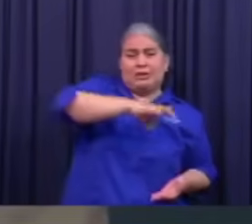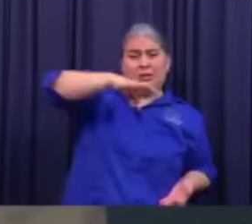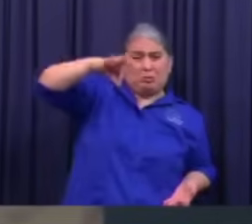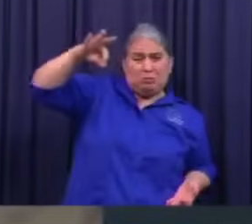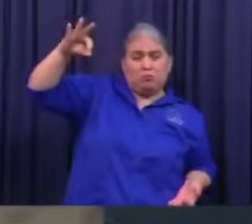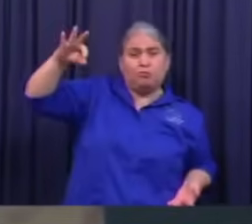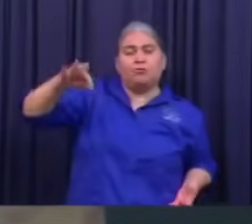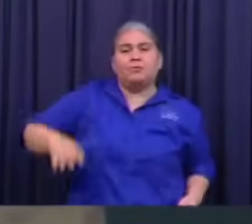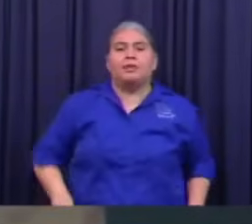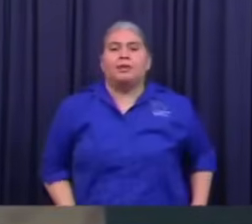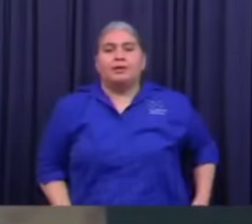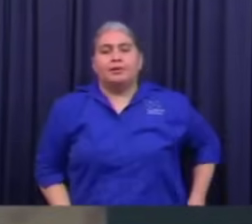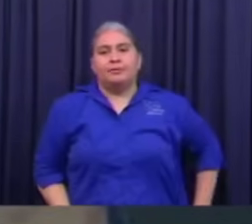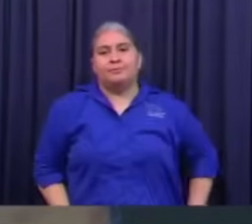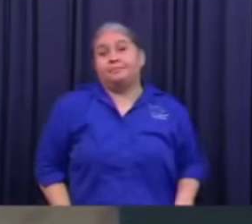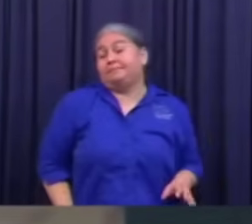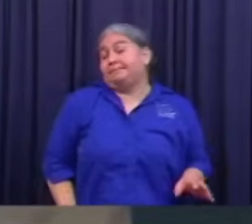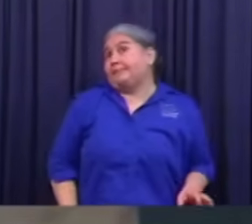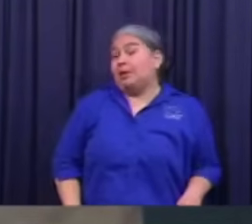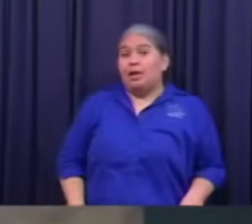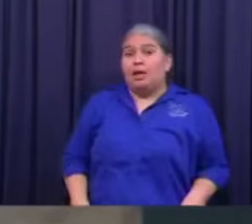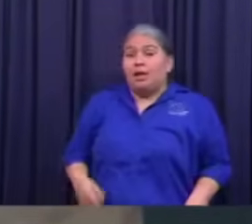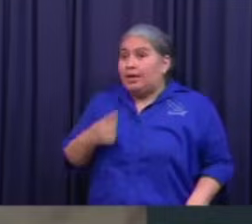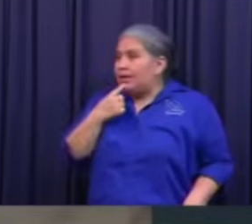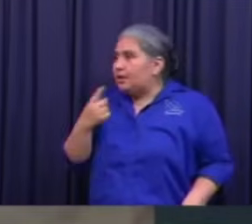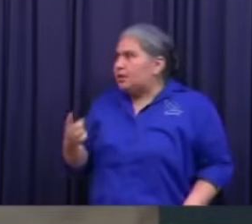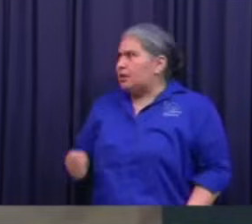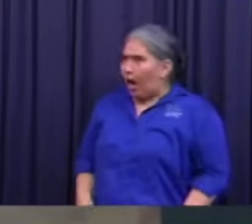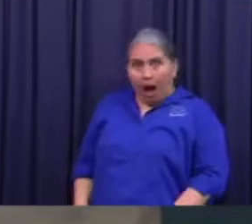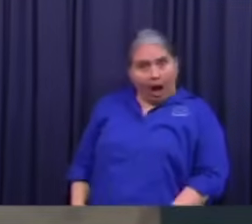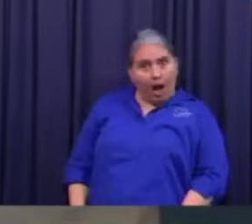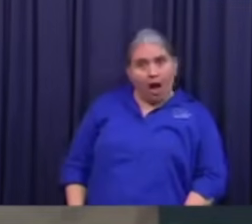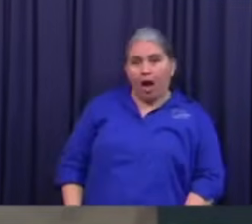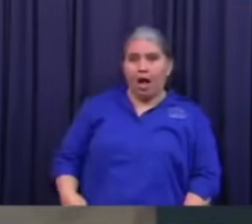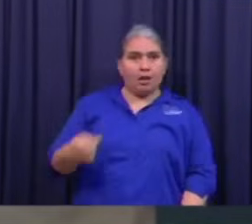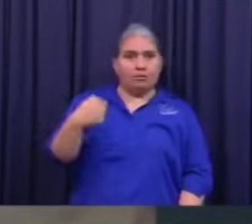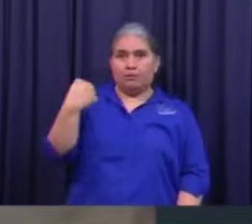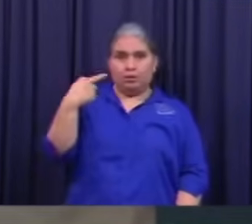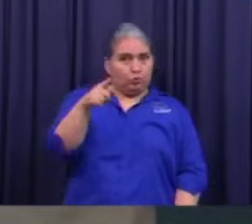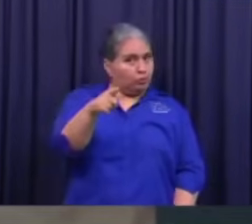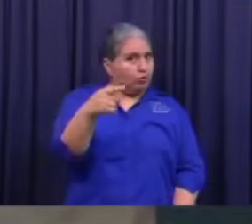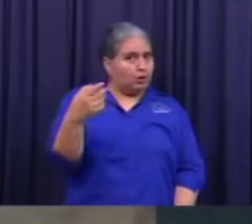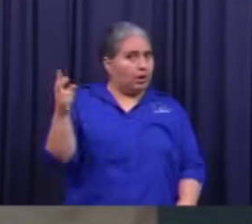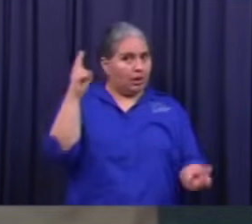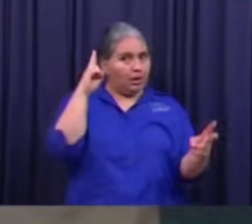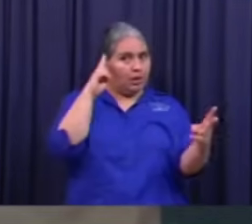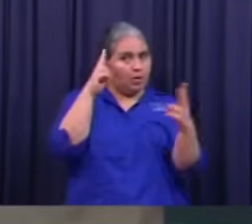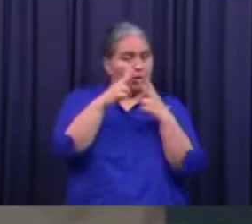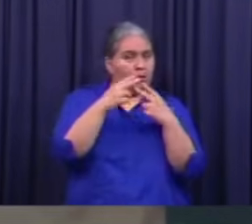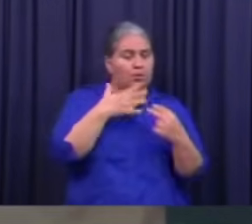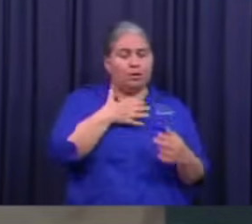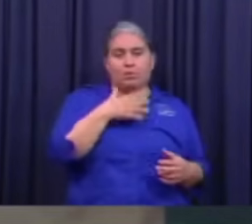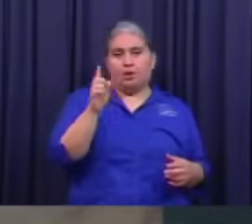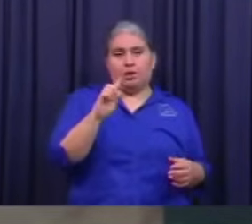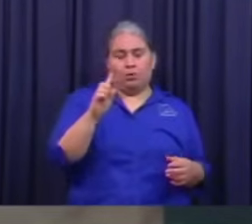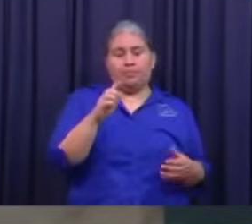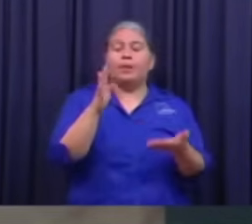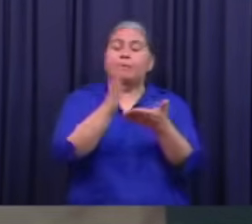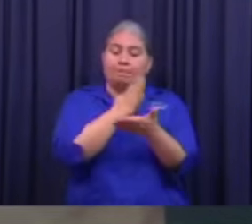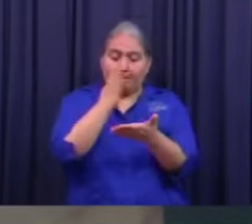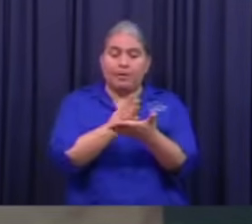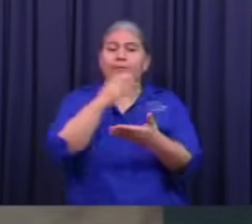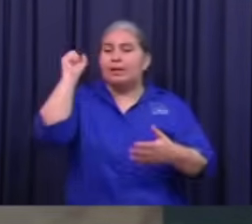podrá decir Usted no no sabe de mí no no sé de mí pero la Biblia así y el perito Arquitecto de la